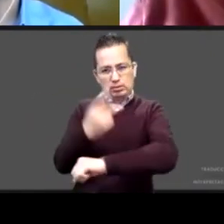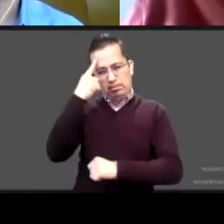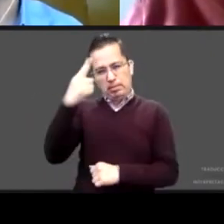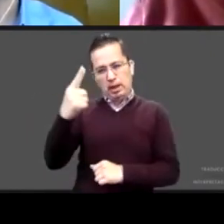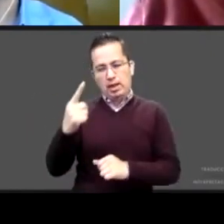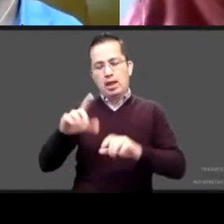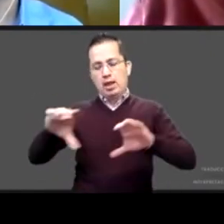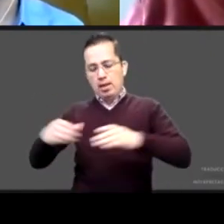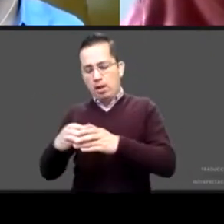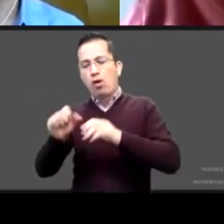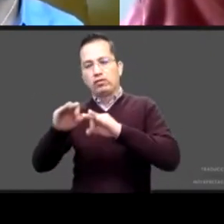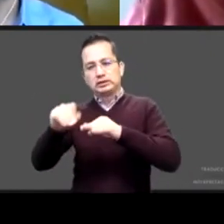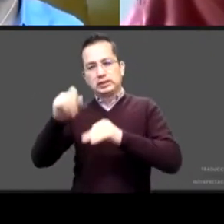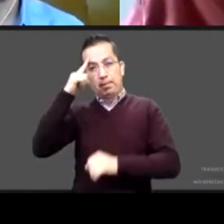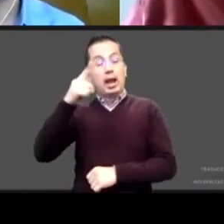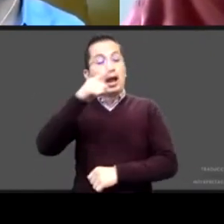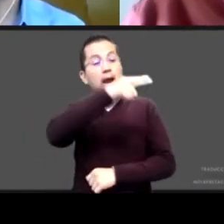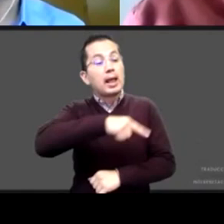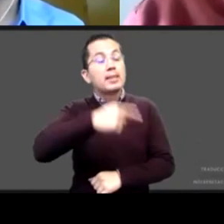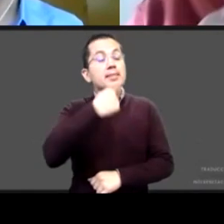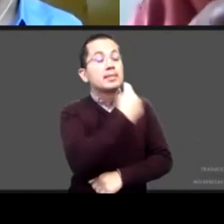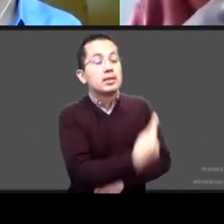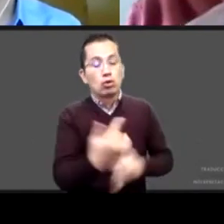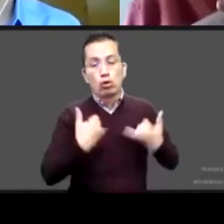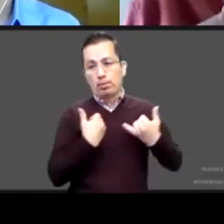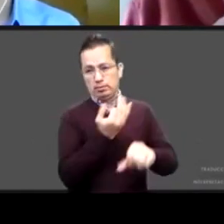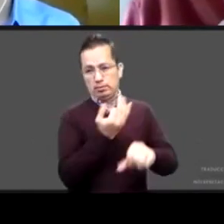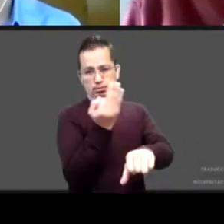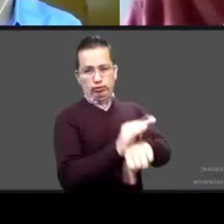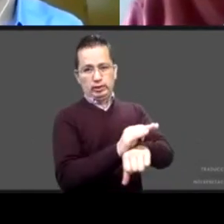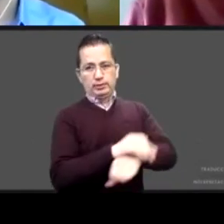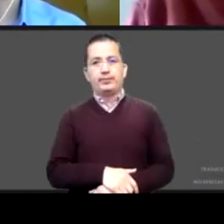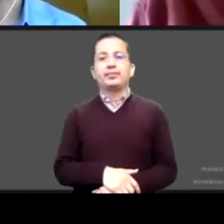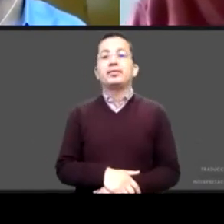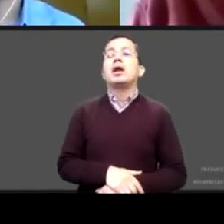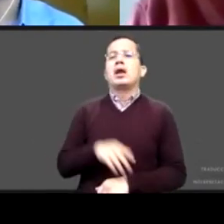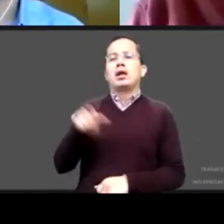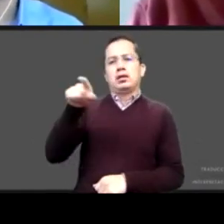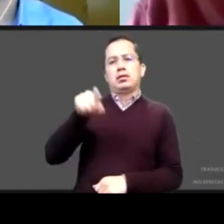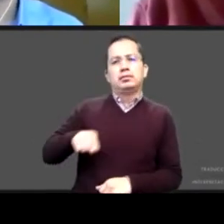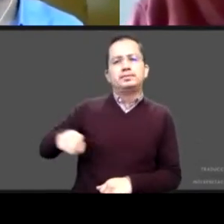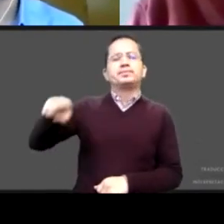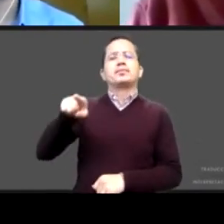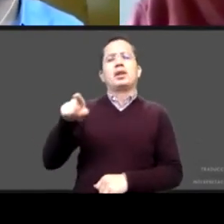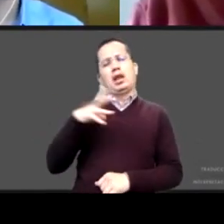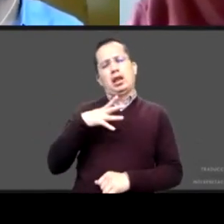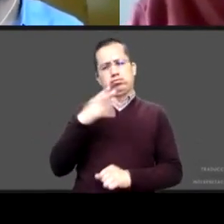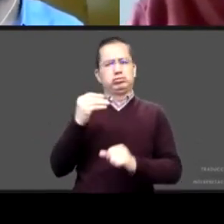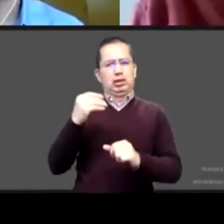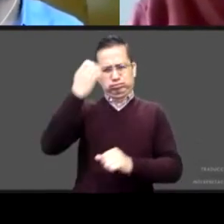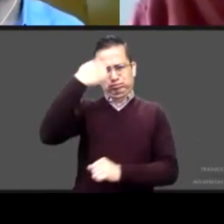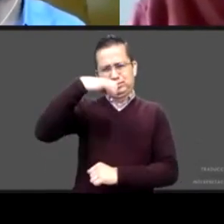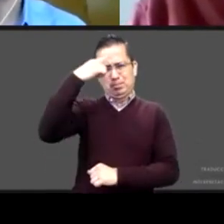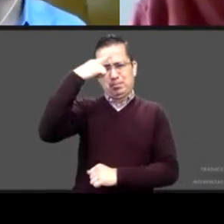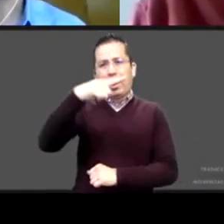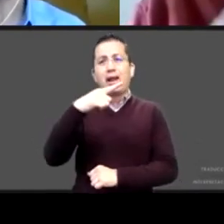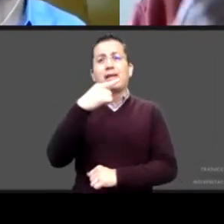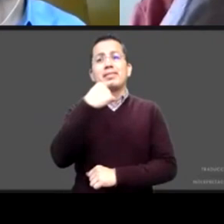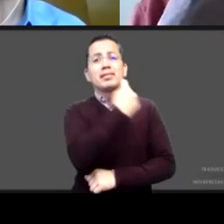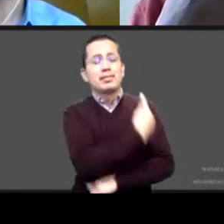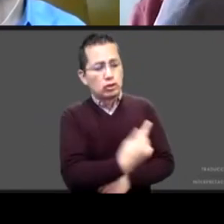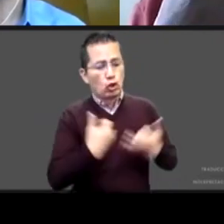Niños y Niñas Adolescentes. Cuenta con una amplia experiencia en temas de derechos humanos de niñez y adolescencia, en particular con el